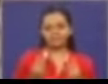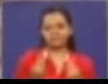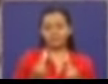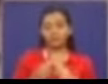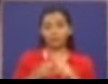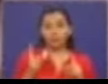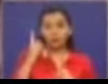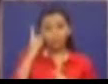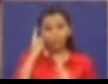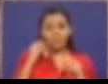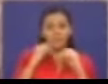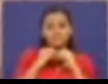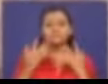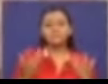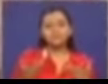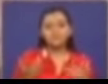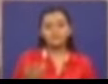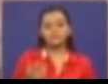Uno de ellos fue